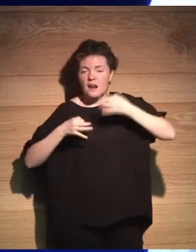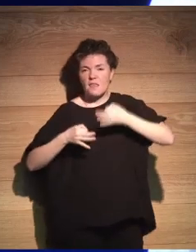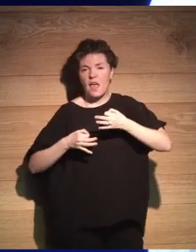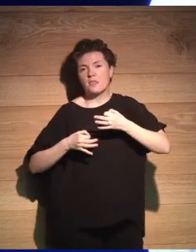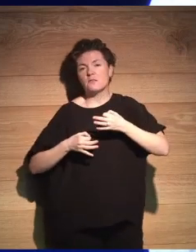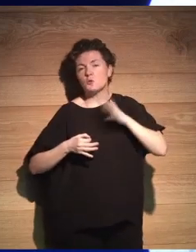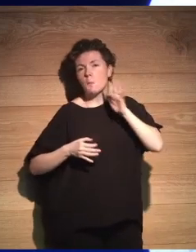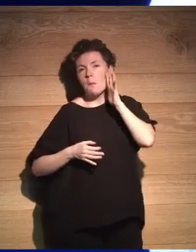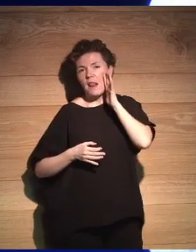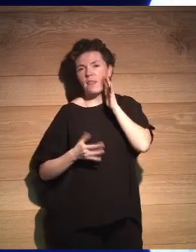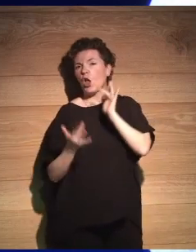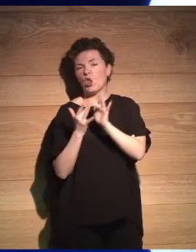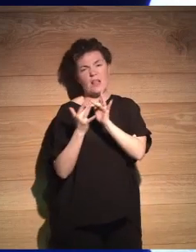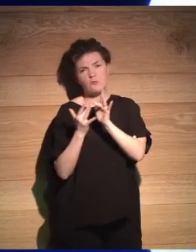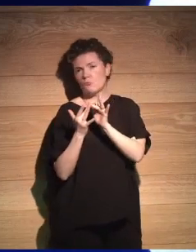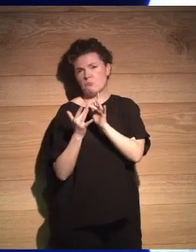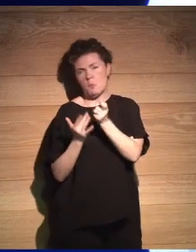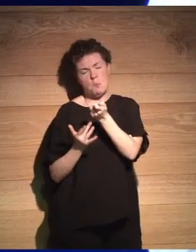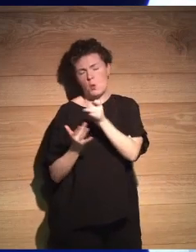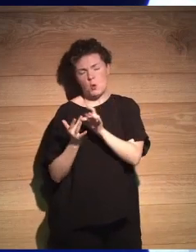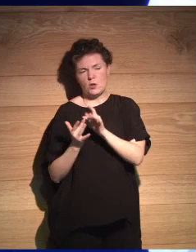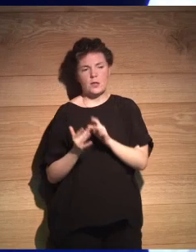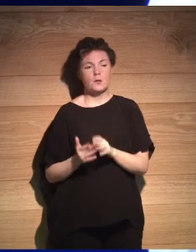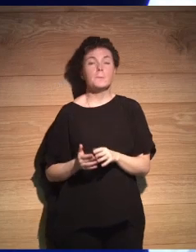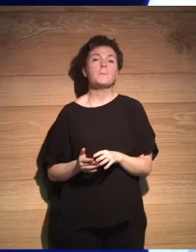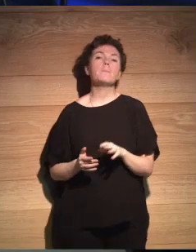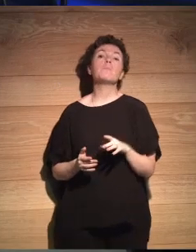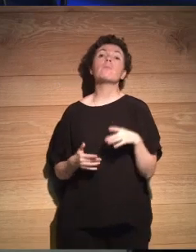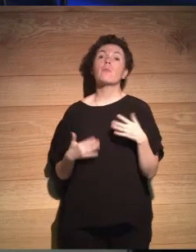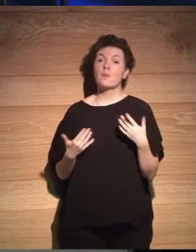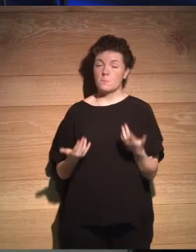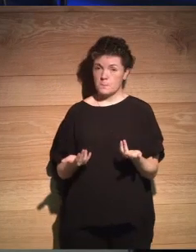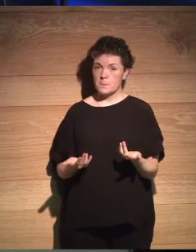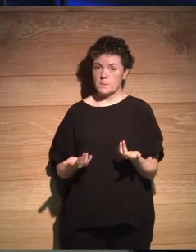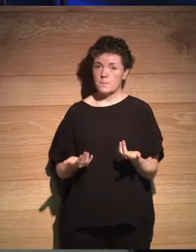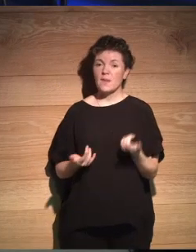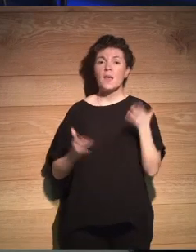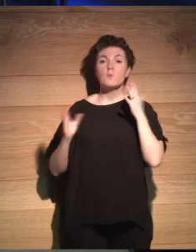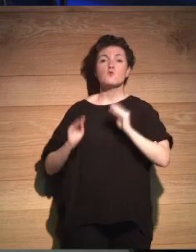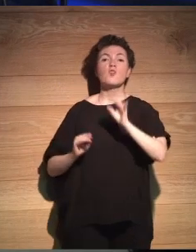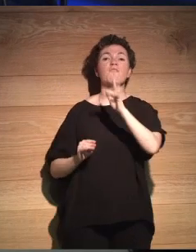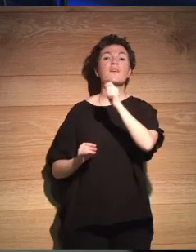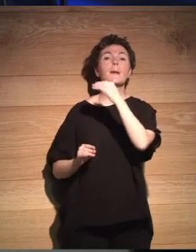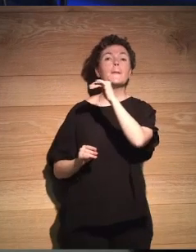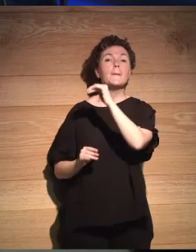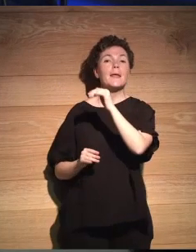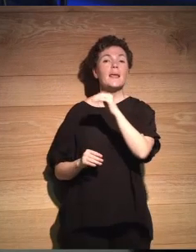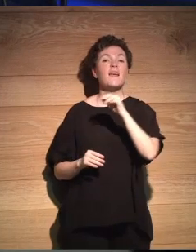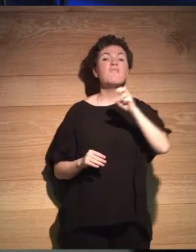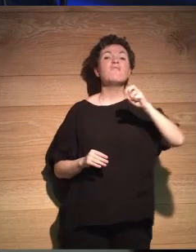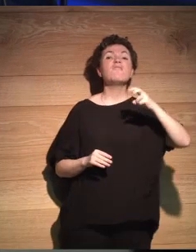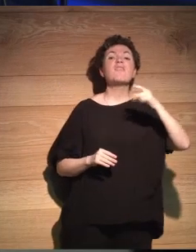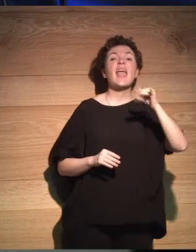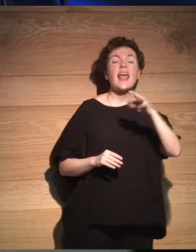creo que tuviera mucho contacto. Después. Además, en la época de Philby en Viena, él